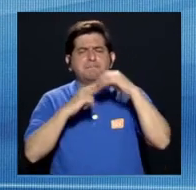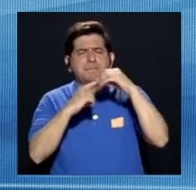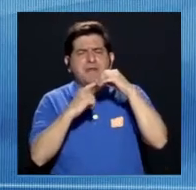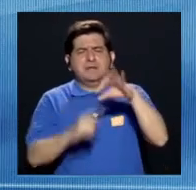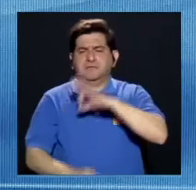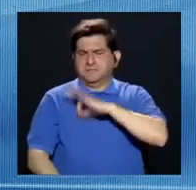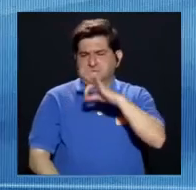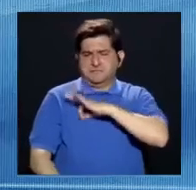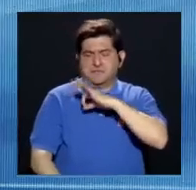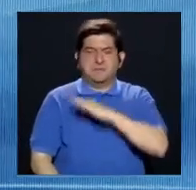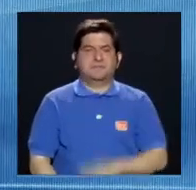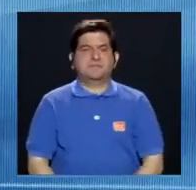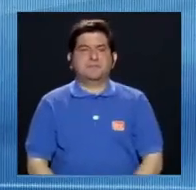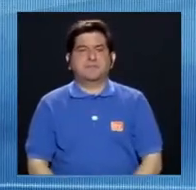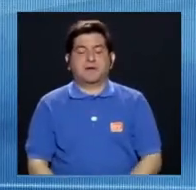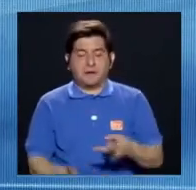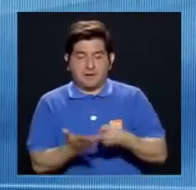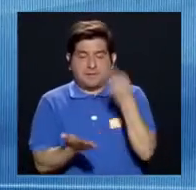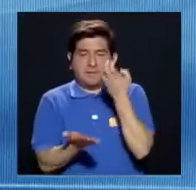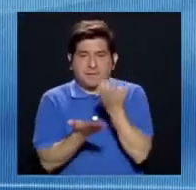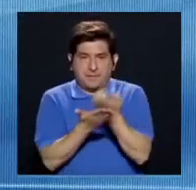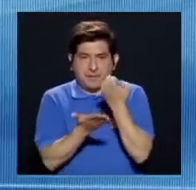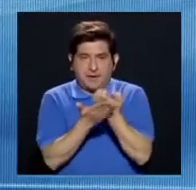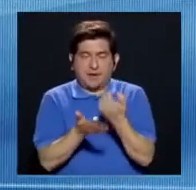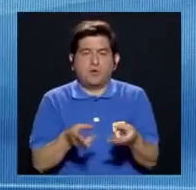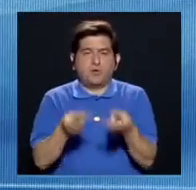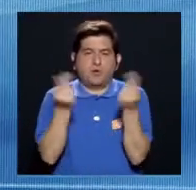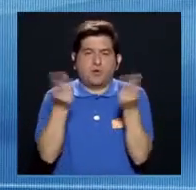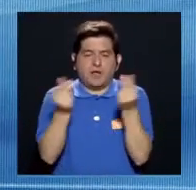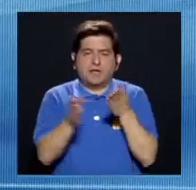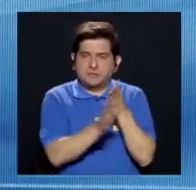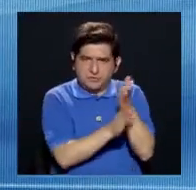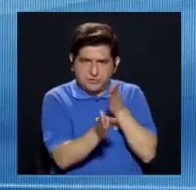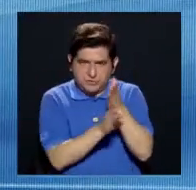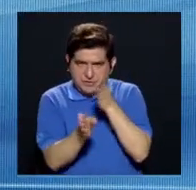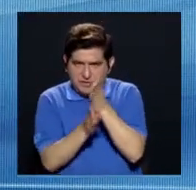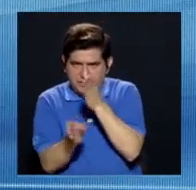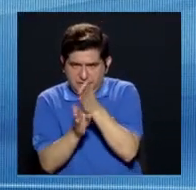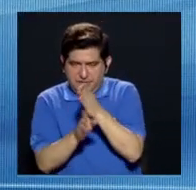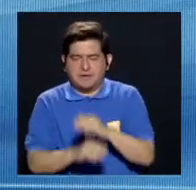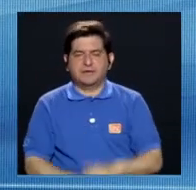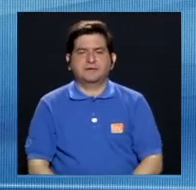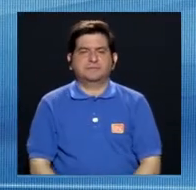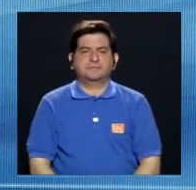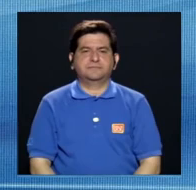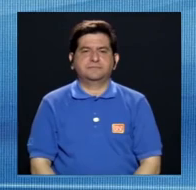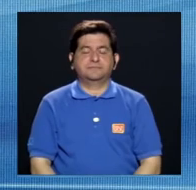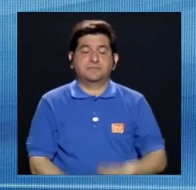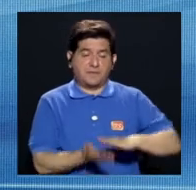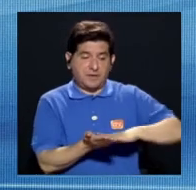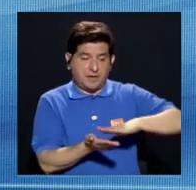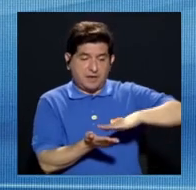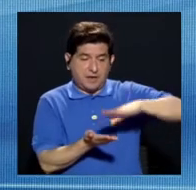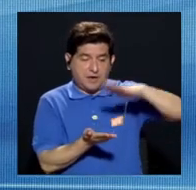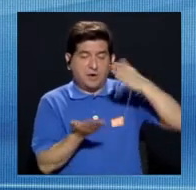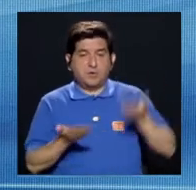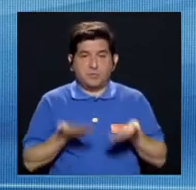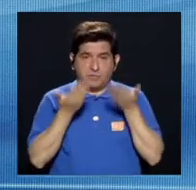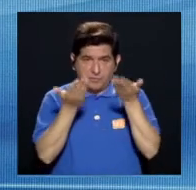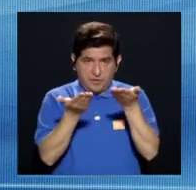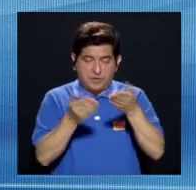son el monto económico por gasto de carrera, también el aumento que se ha